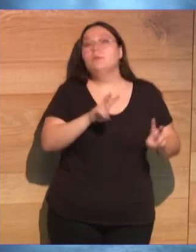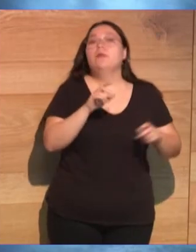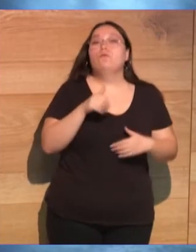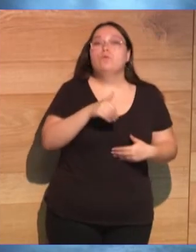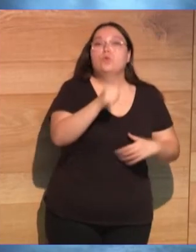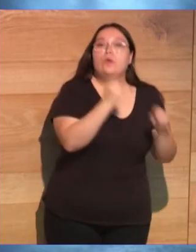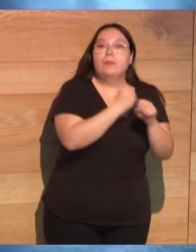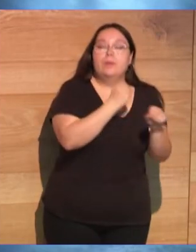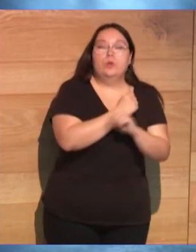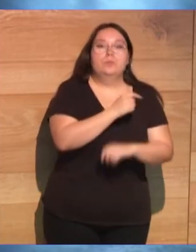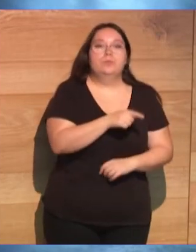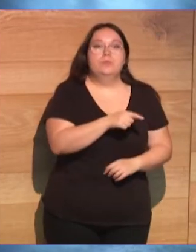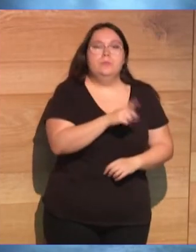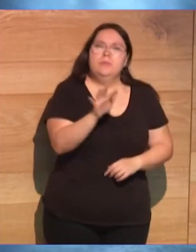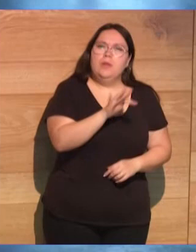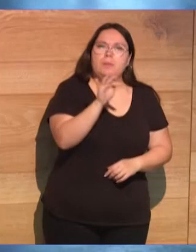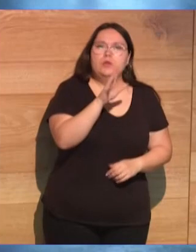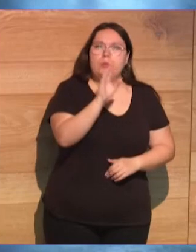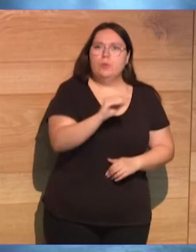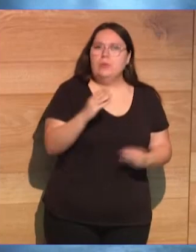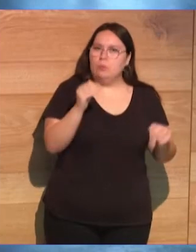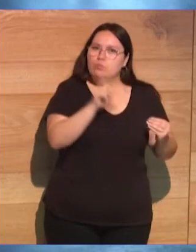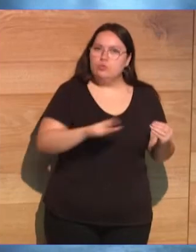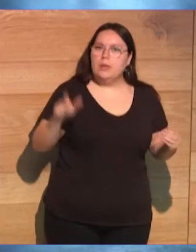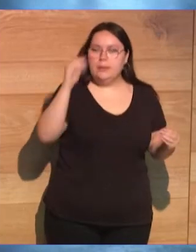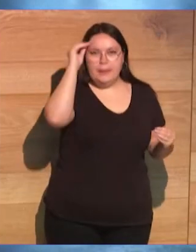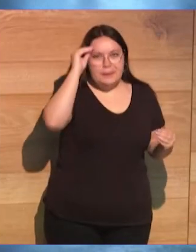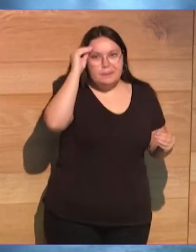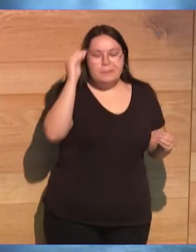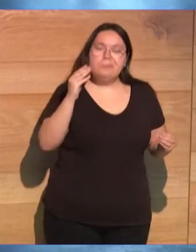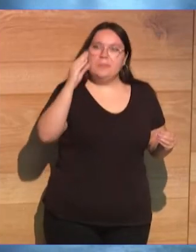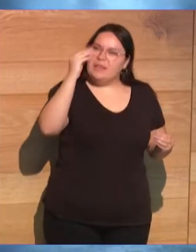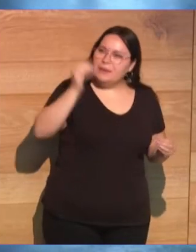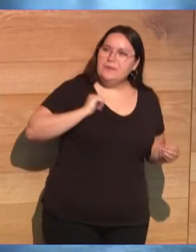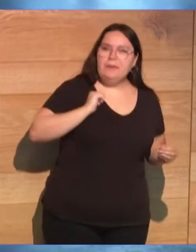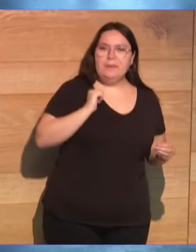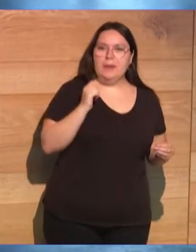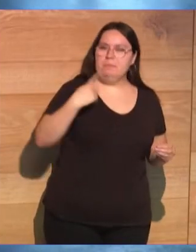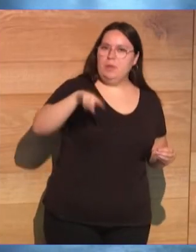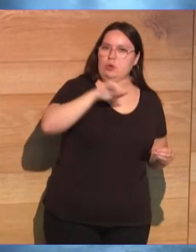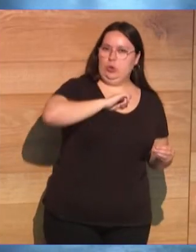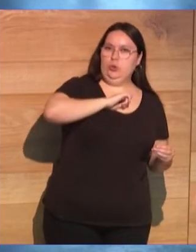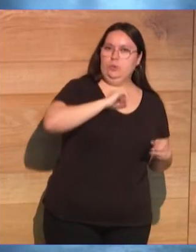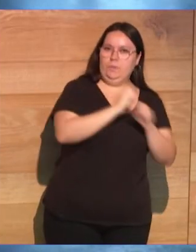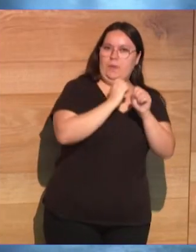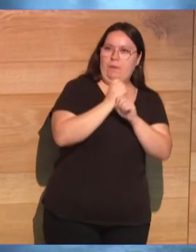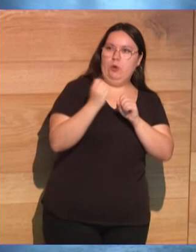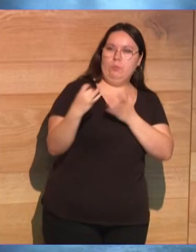empleo. Y es además una pregunta que yo creo que se hace mucha gente. Y es, ¿la inteligencia artificial nos va a dejar sin